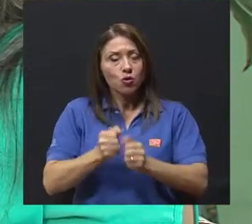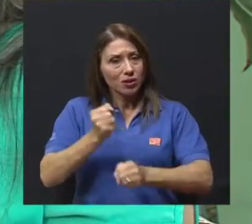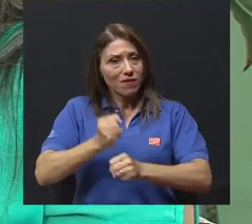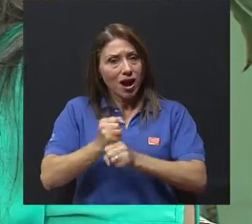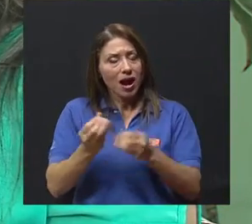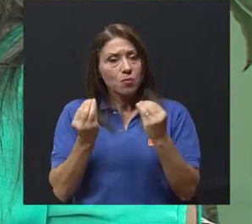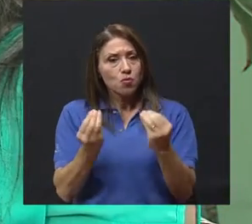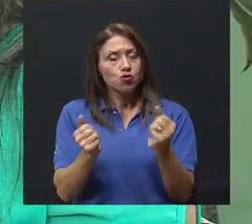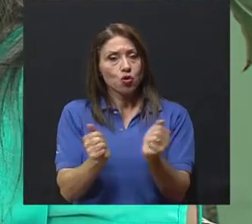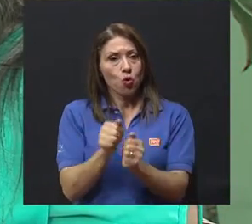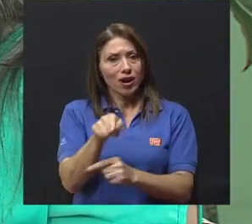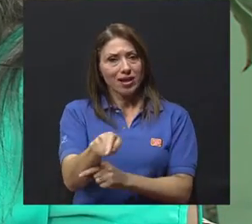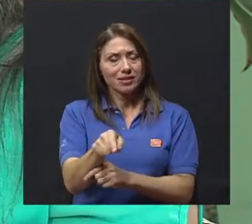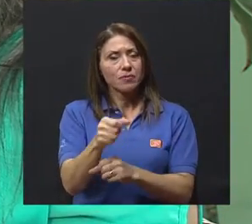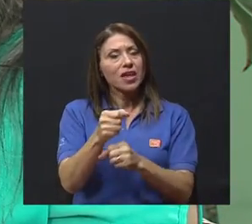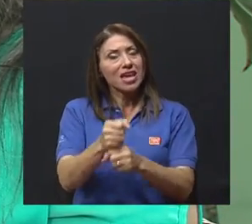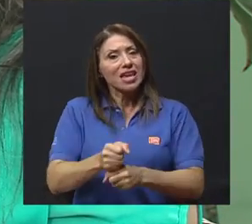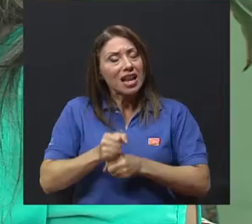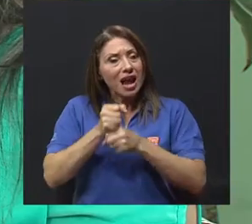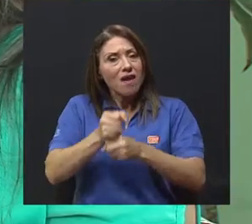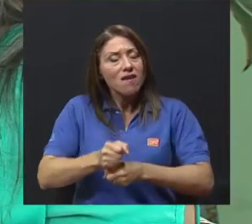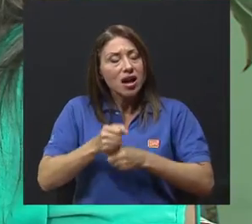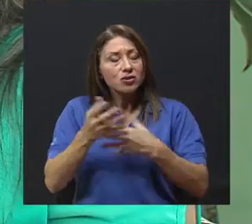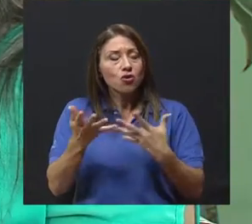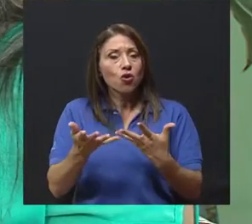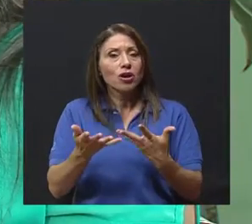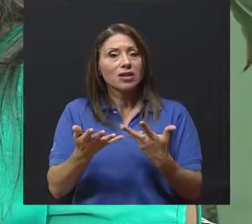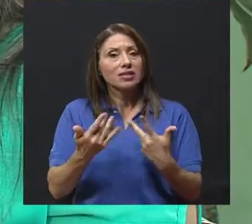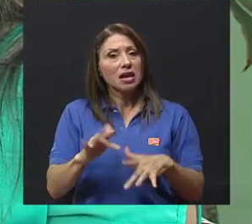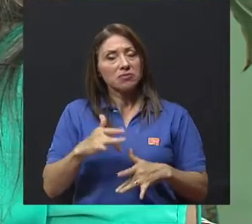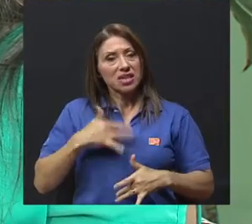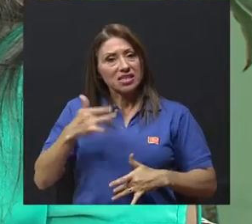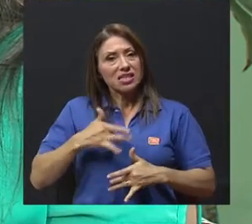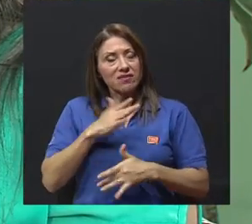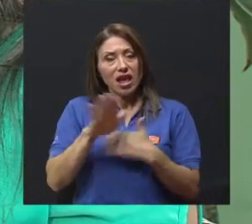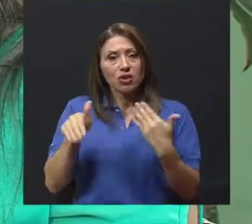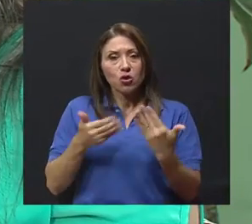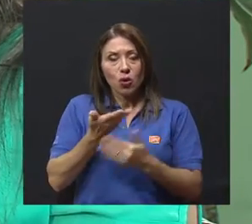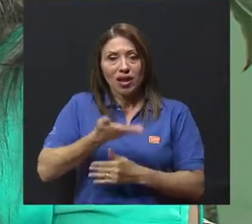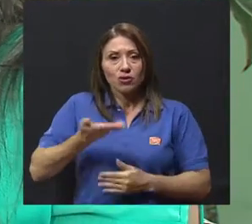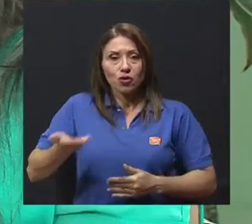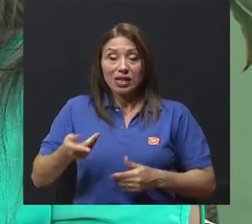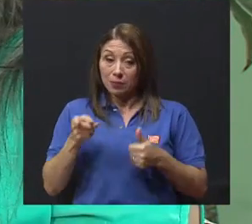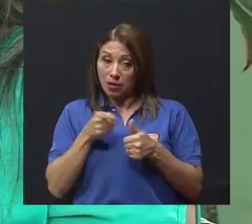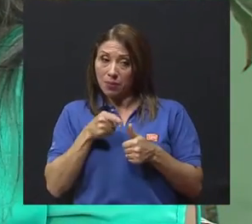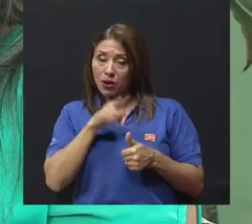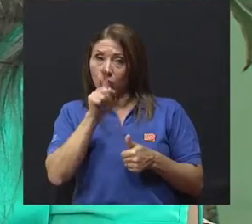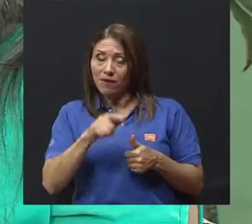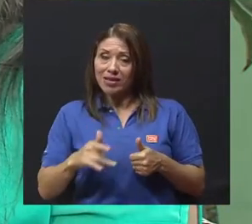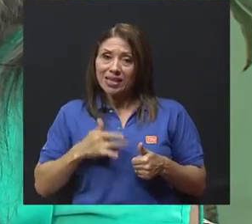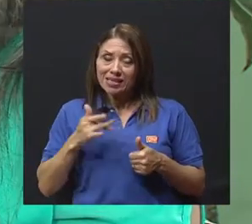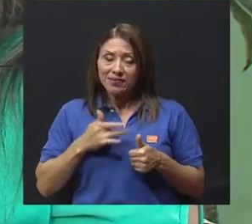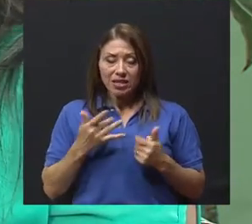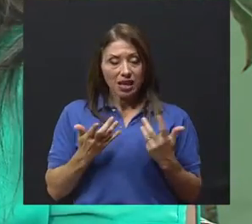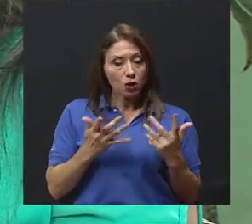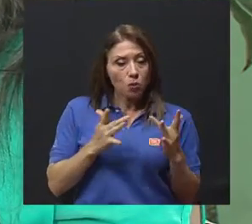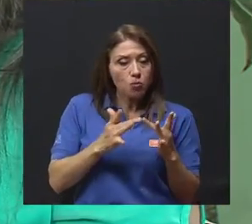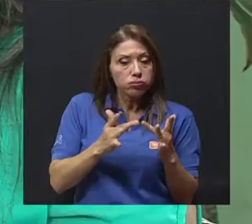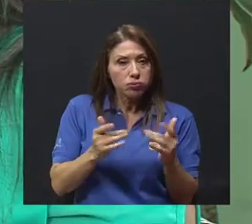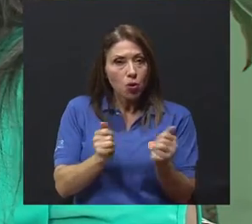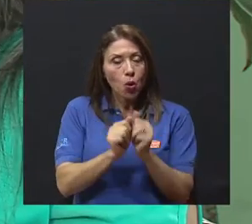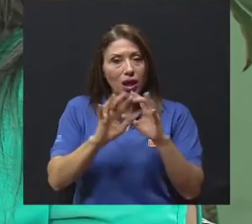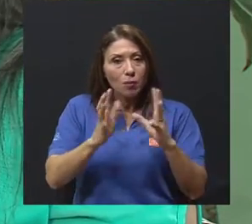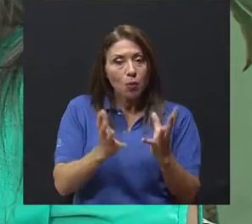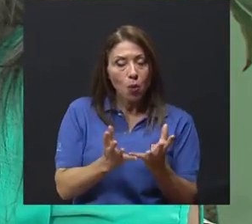caballo y que él sea sensible a todas las cosas que nosotros tengamos primero sensibilizarlo con las bolas con los